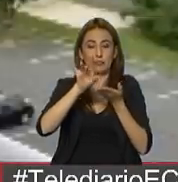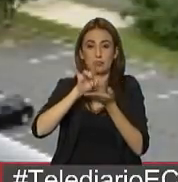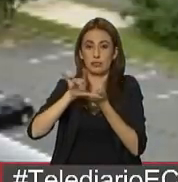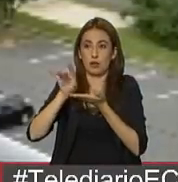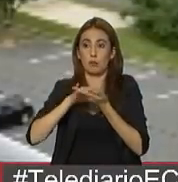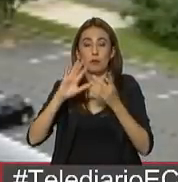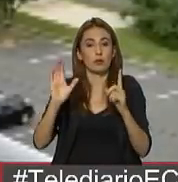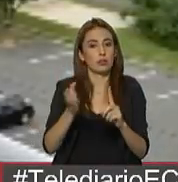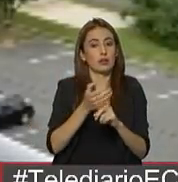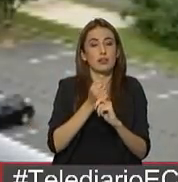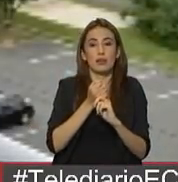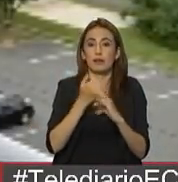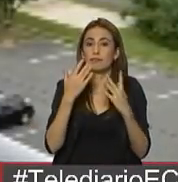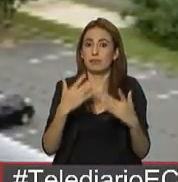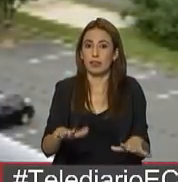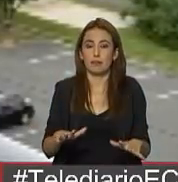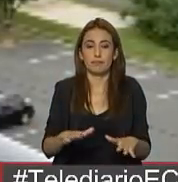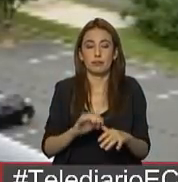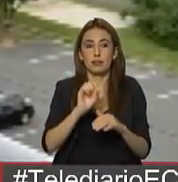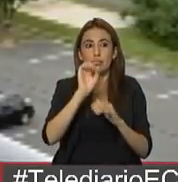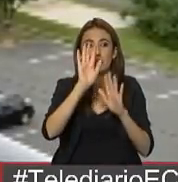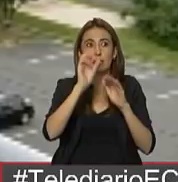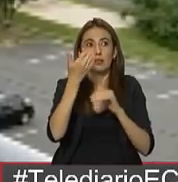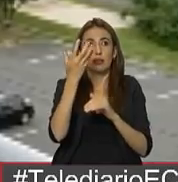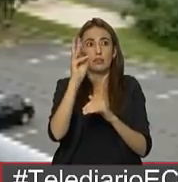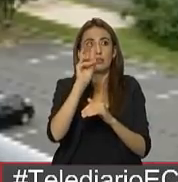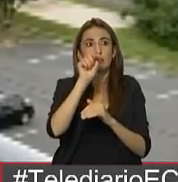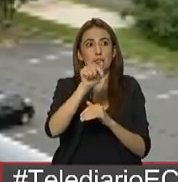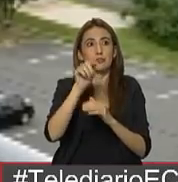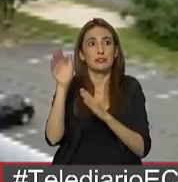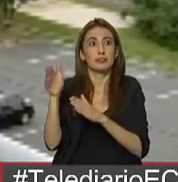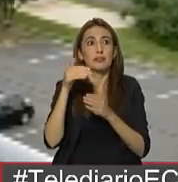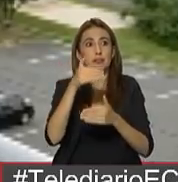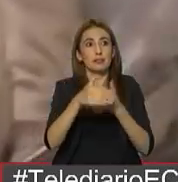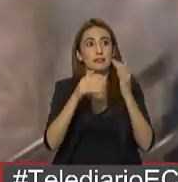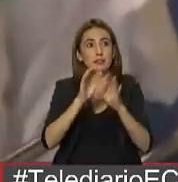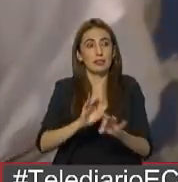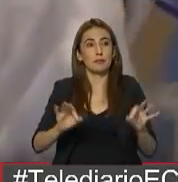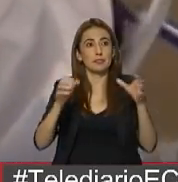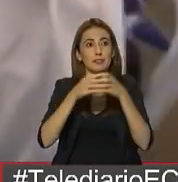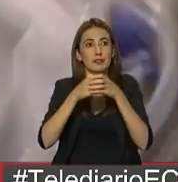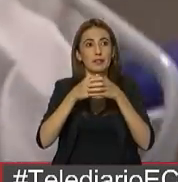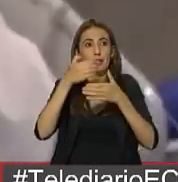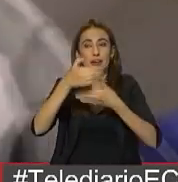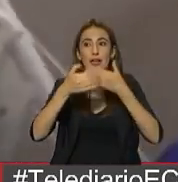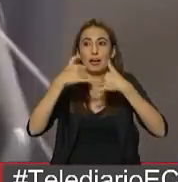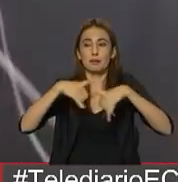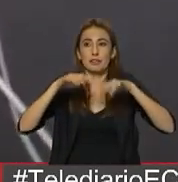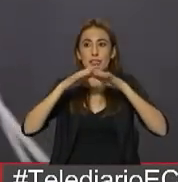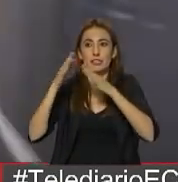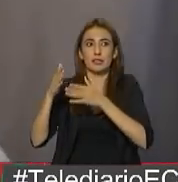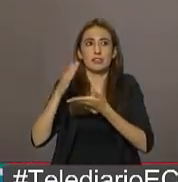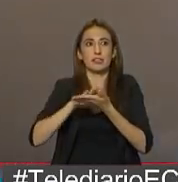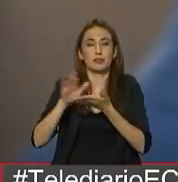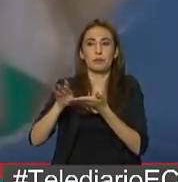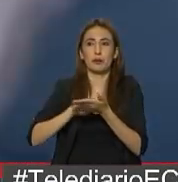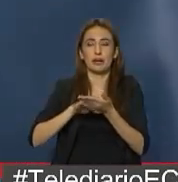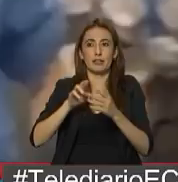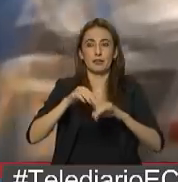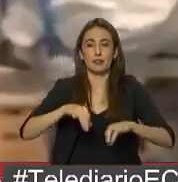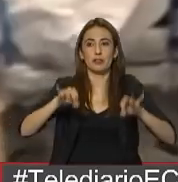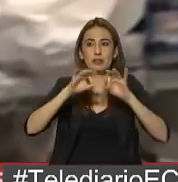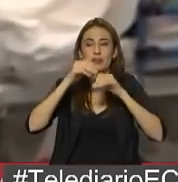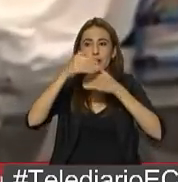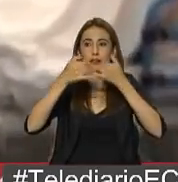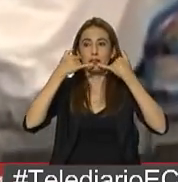los 16 puntos porcentuales. De acuerdo a la Universidad Johns Hopkins, Estados Unidos registra más de 2.094.000 casos confirmados de